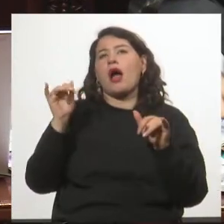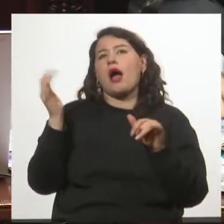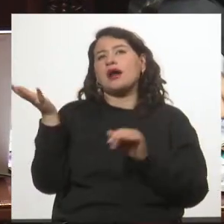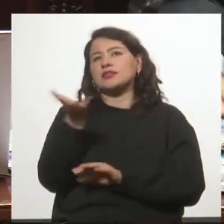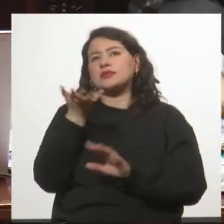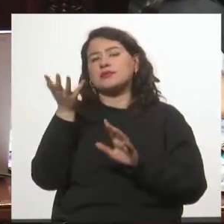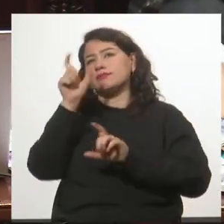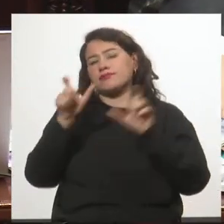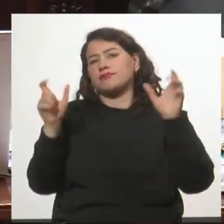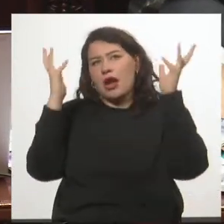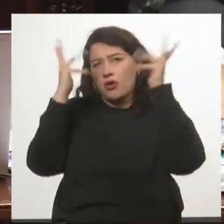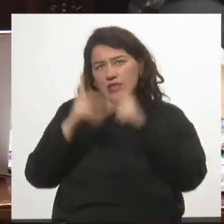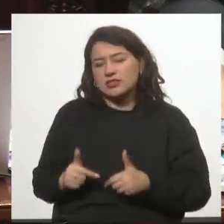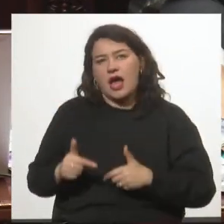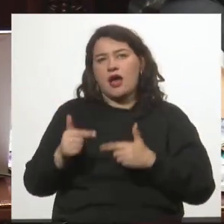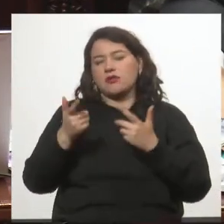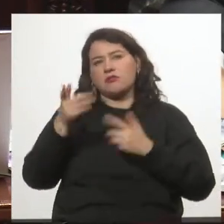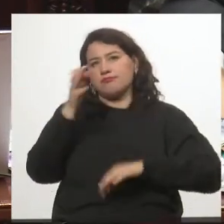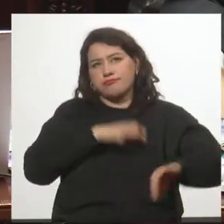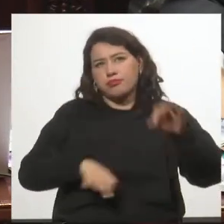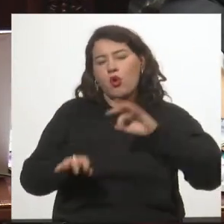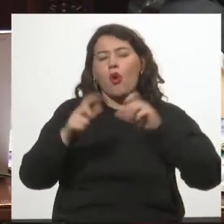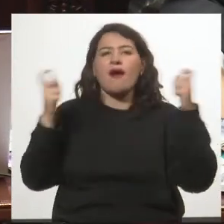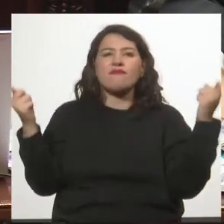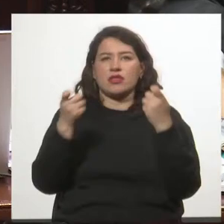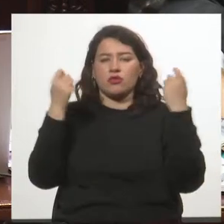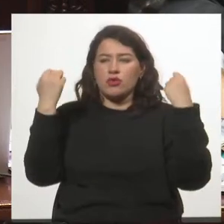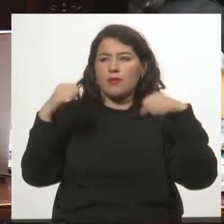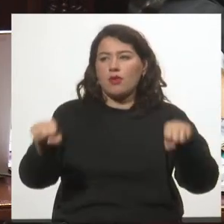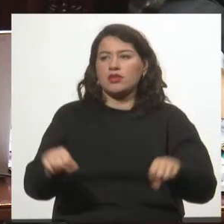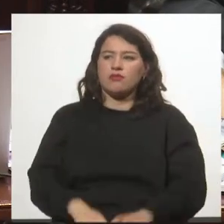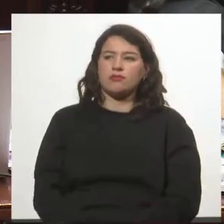espectáculos o eventos deportivos